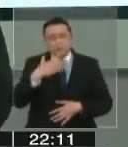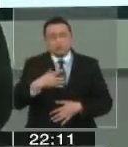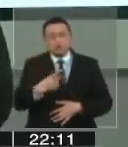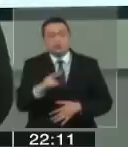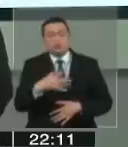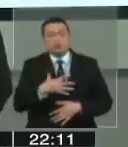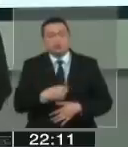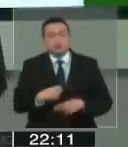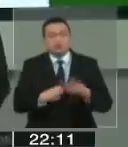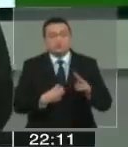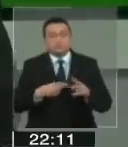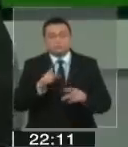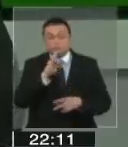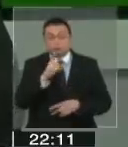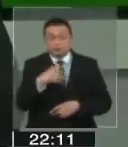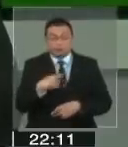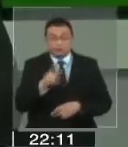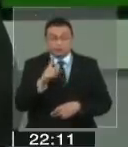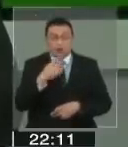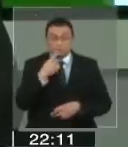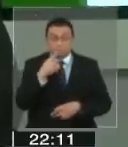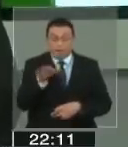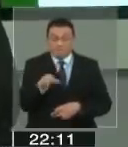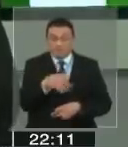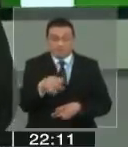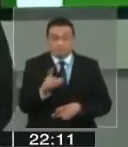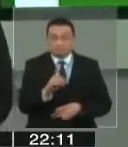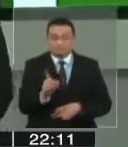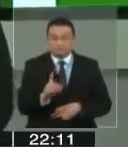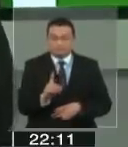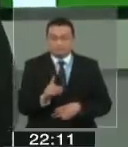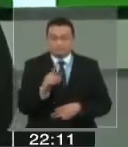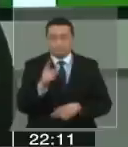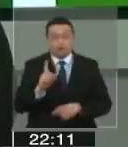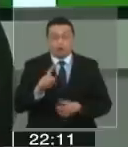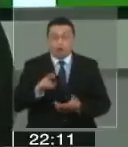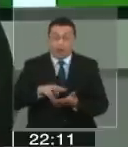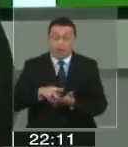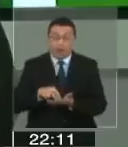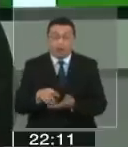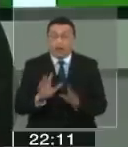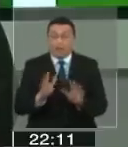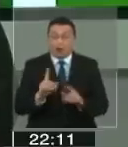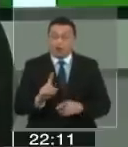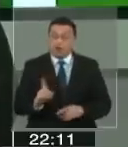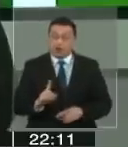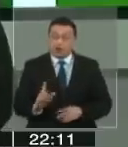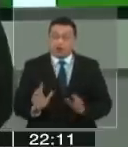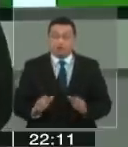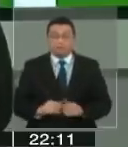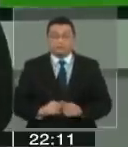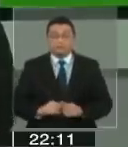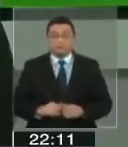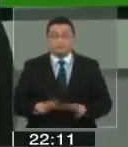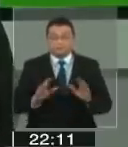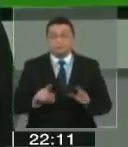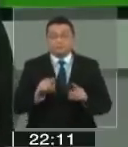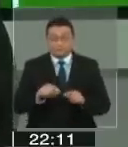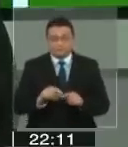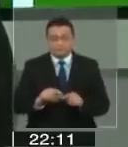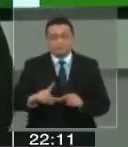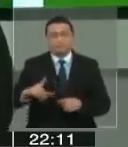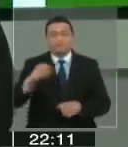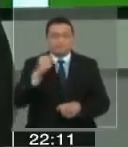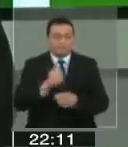decir, ¿sabes? Tu hijo no va a hablar, tu hijo posiblemente no va a caminar. Y de ahí empezar a